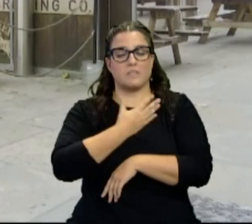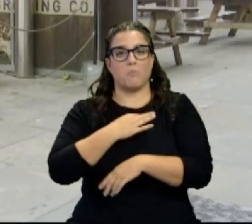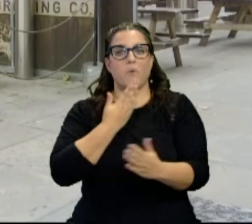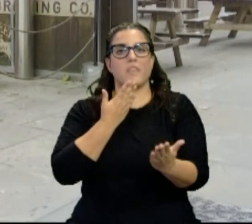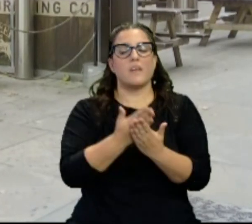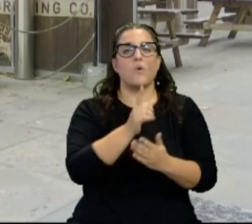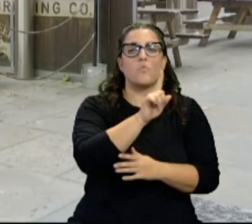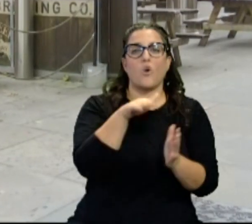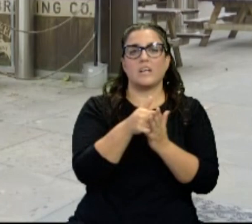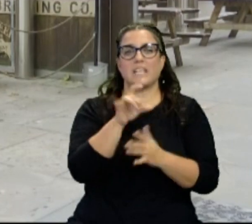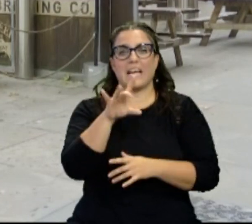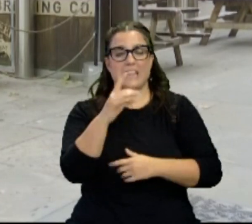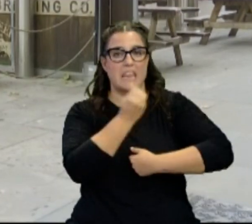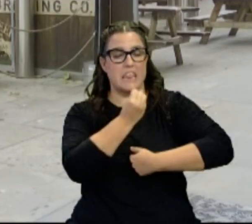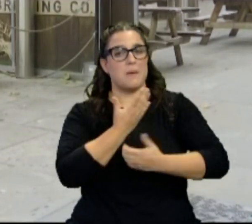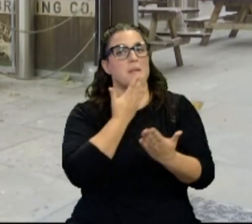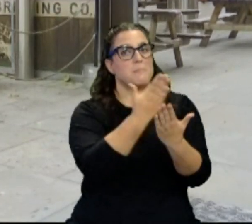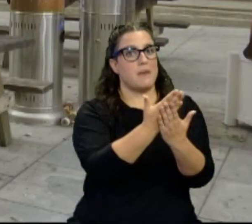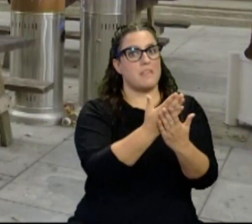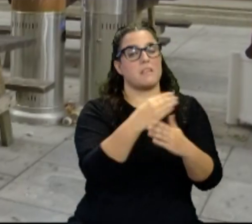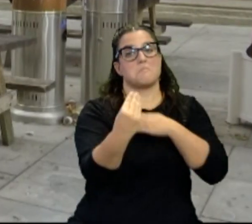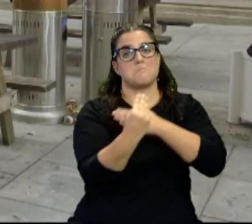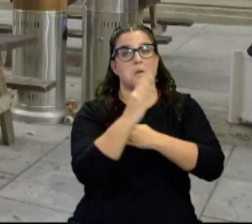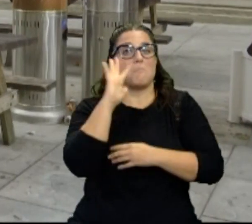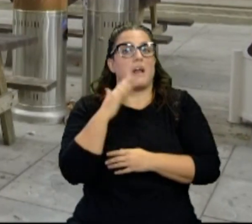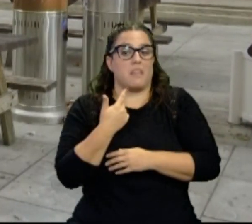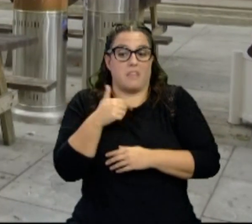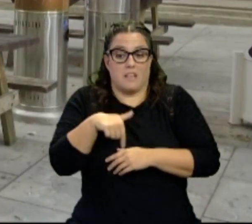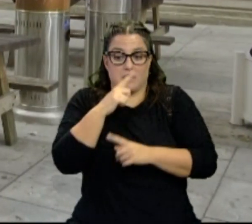y la intención es que se abonen antes de final de este año.